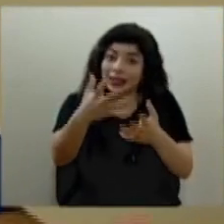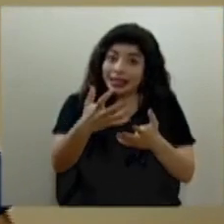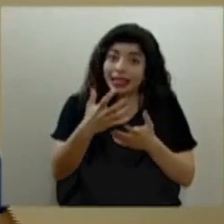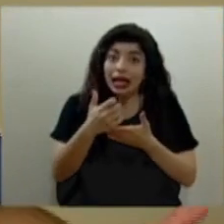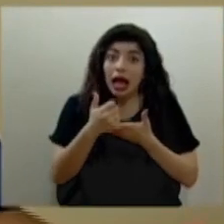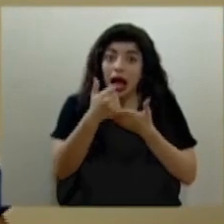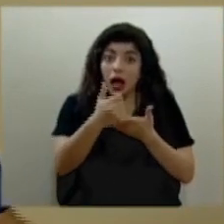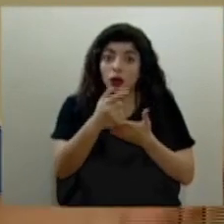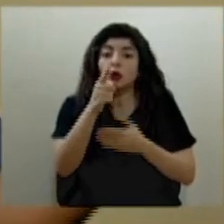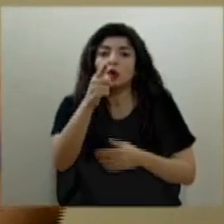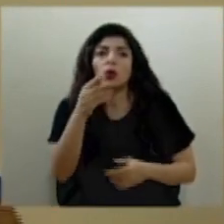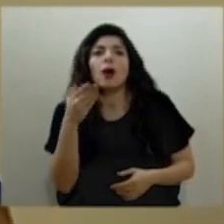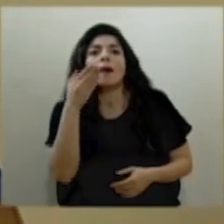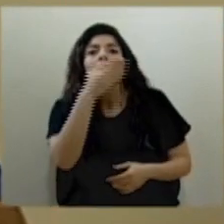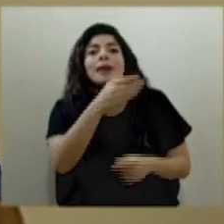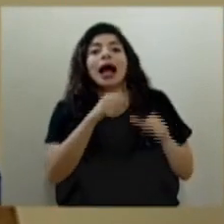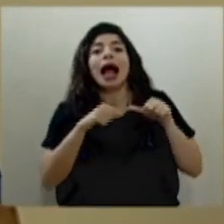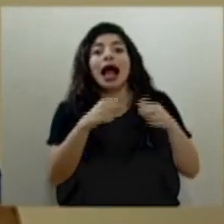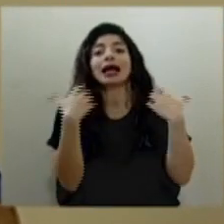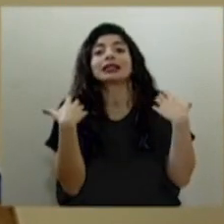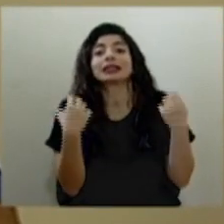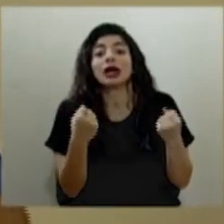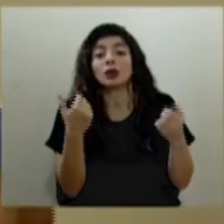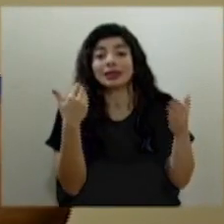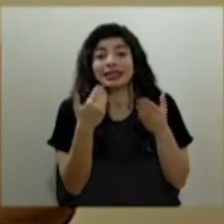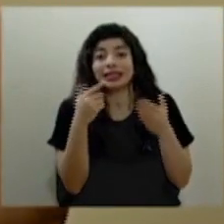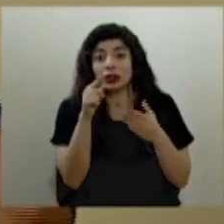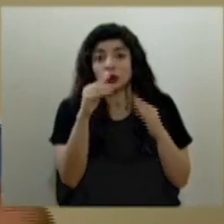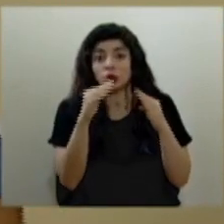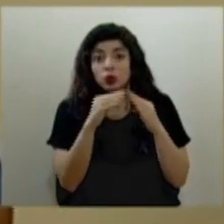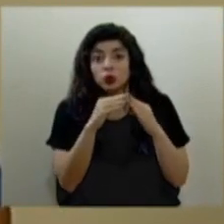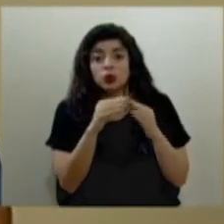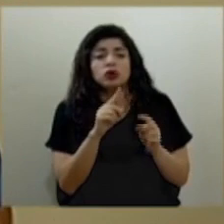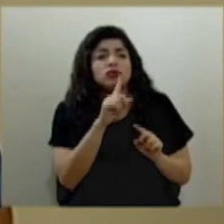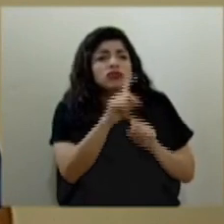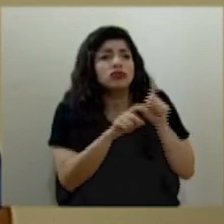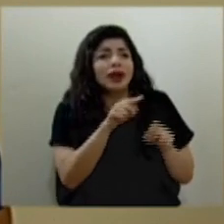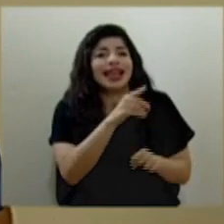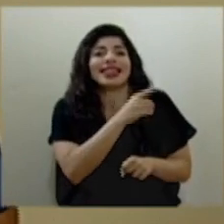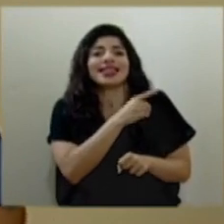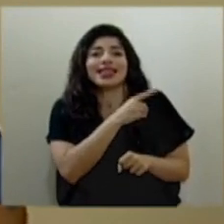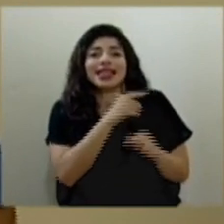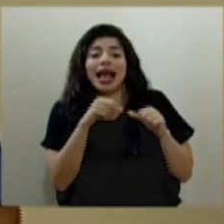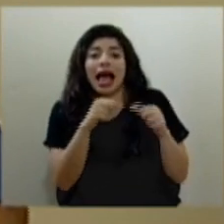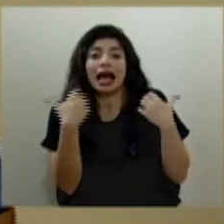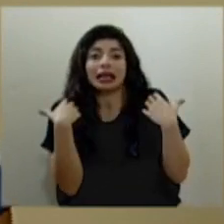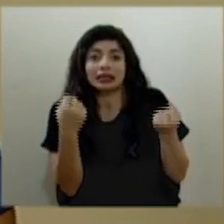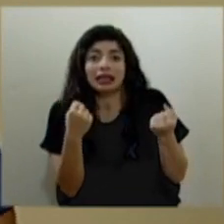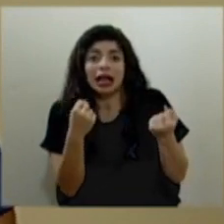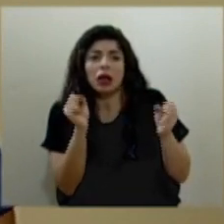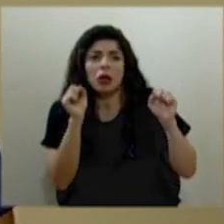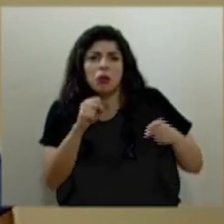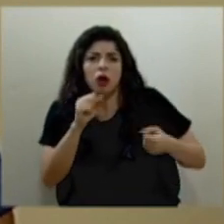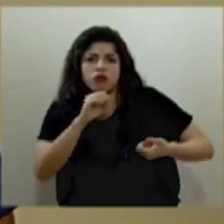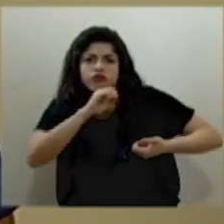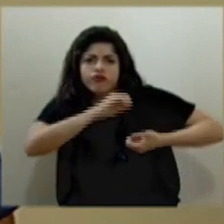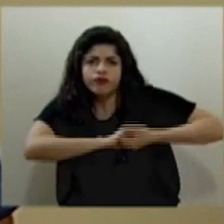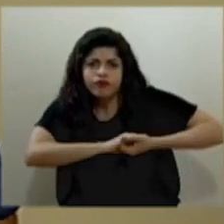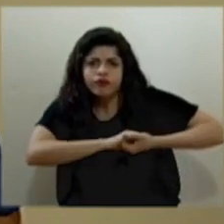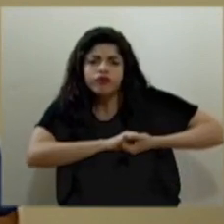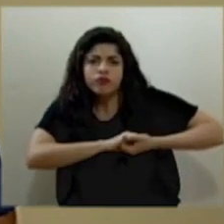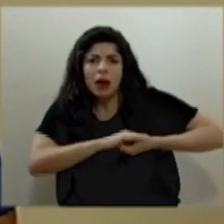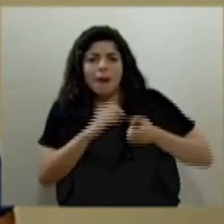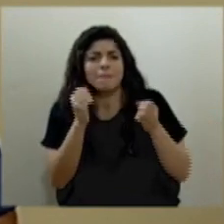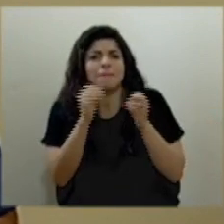colaborar, acérquense al área de salud más cercana, conversen con el director del área de salud y estableceremos estas estrategias para